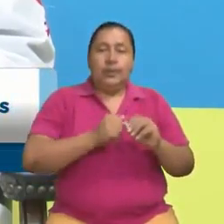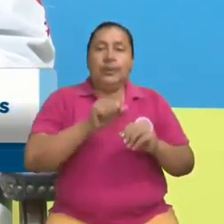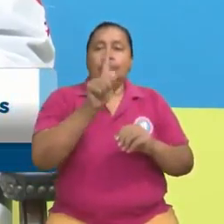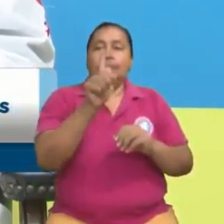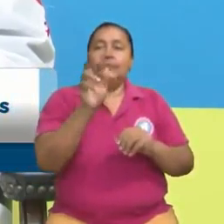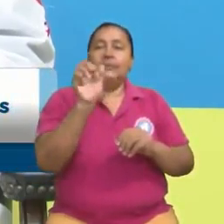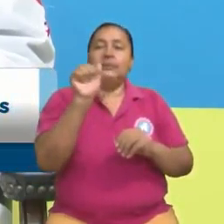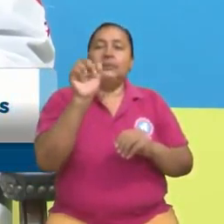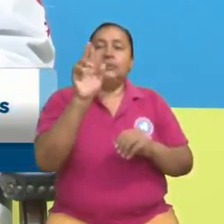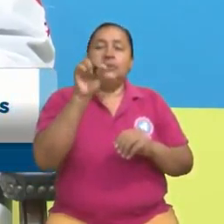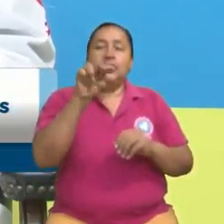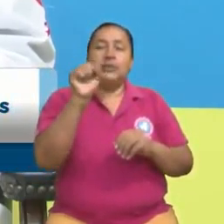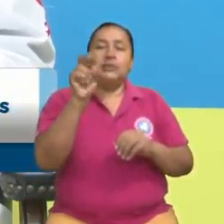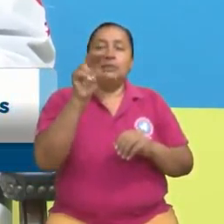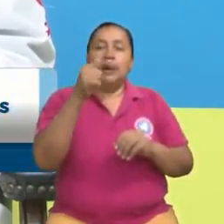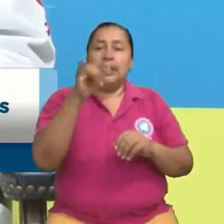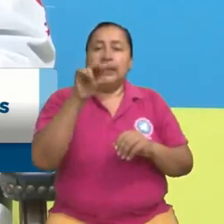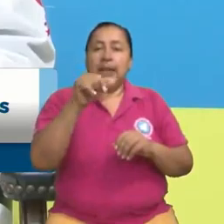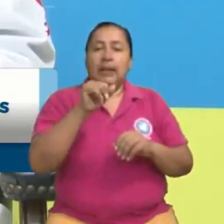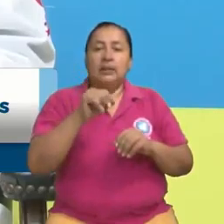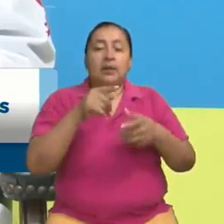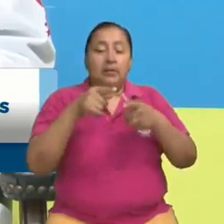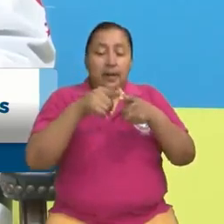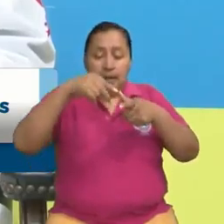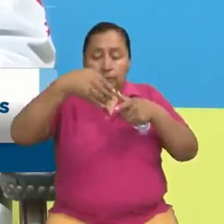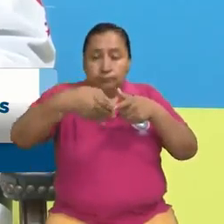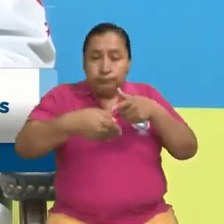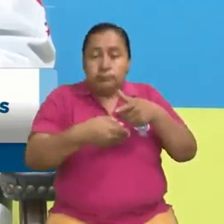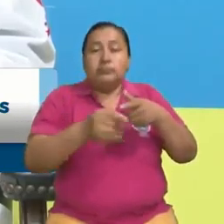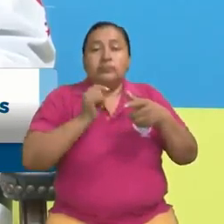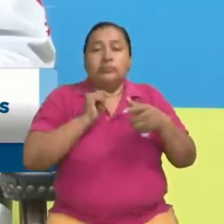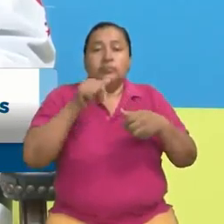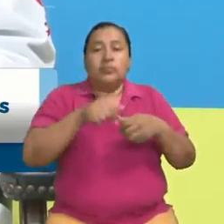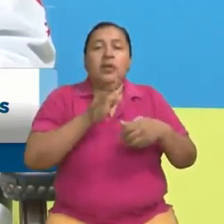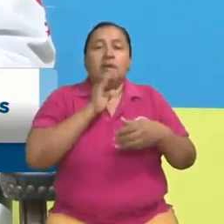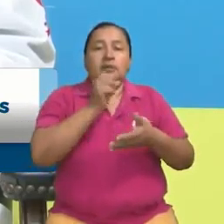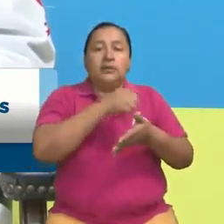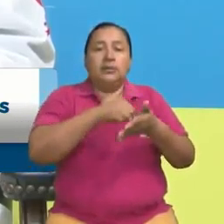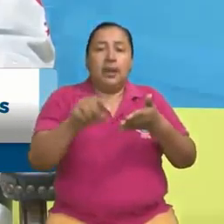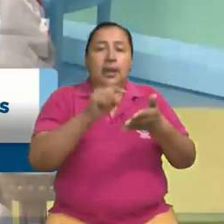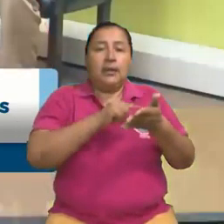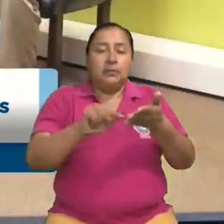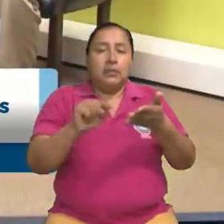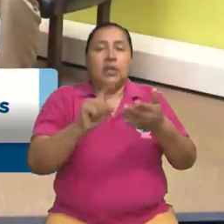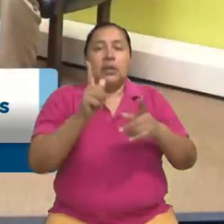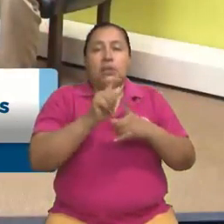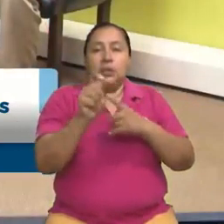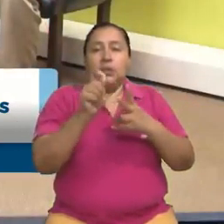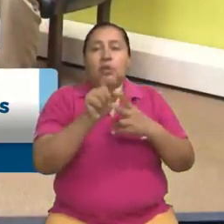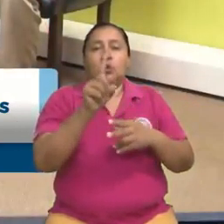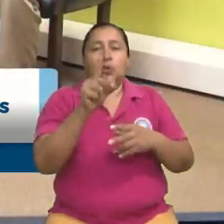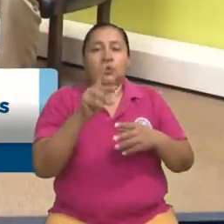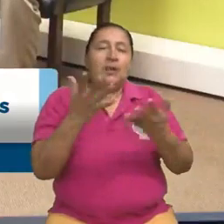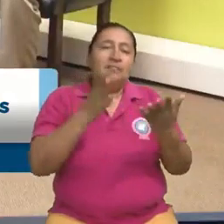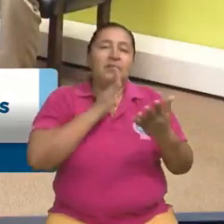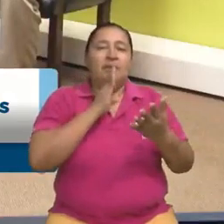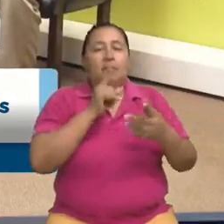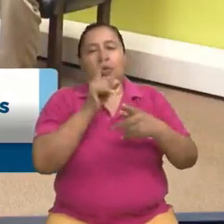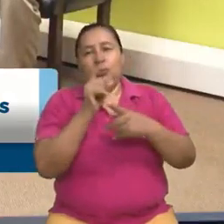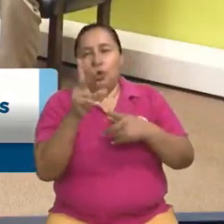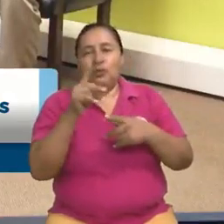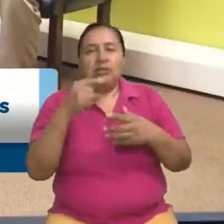la semana 22. No quiere decir que no se... Semana 12, hablemos en mes, porque aquí los televidentes, que estamos